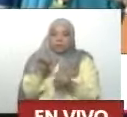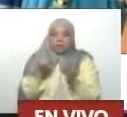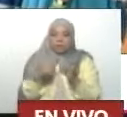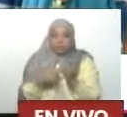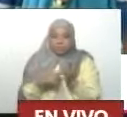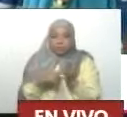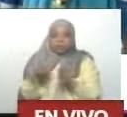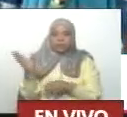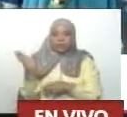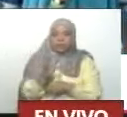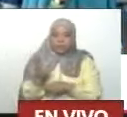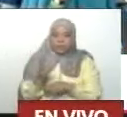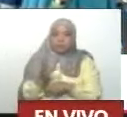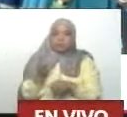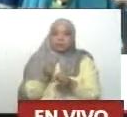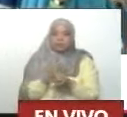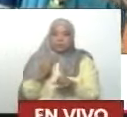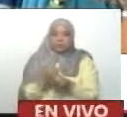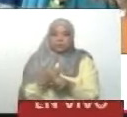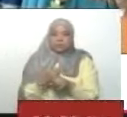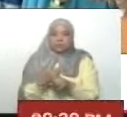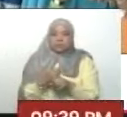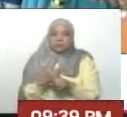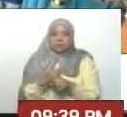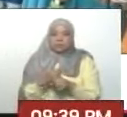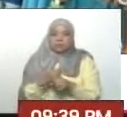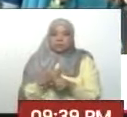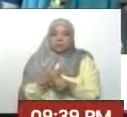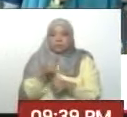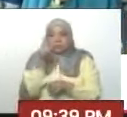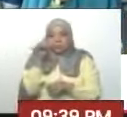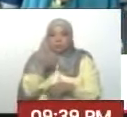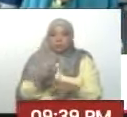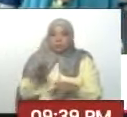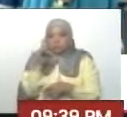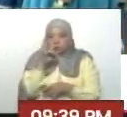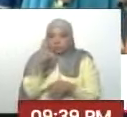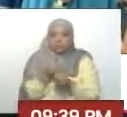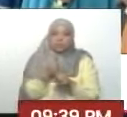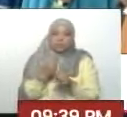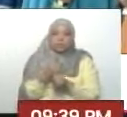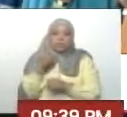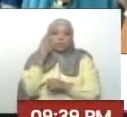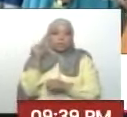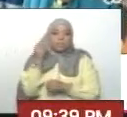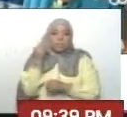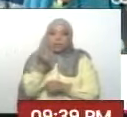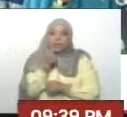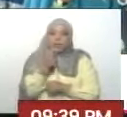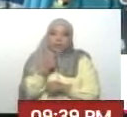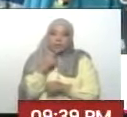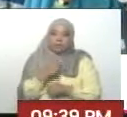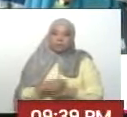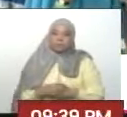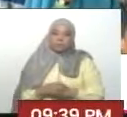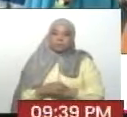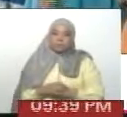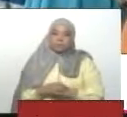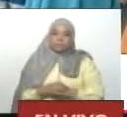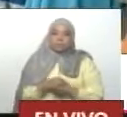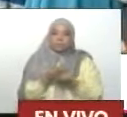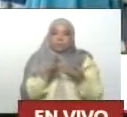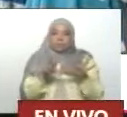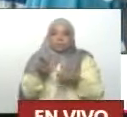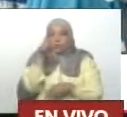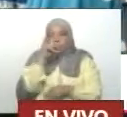carayaca ya 1 Caracas en todos los estados del país a lo largo y ancho es una experiencia hermosa 23 años me